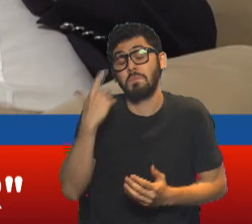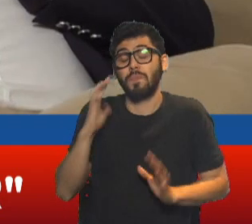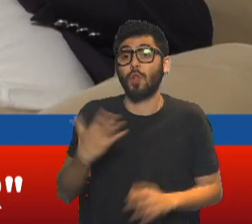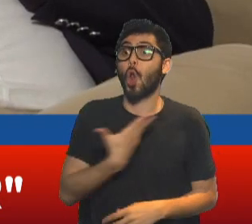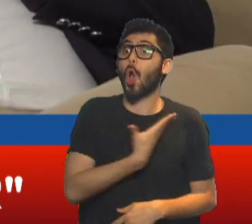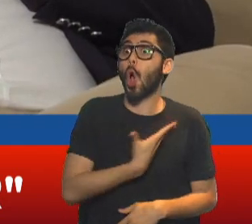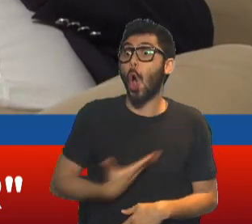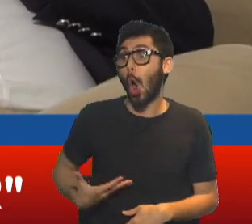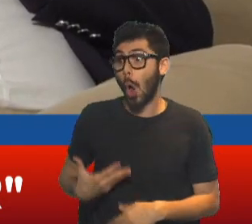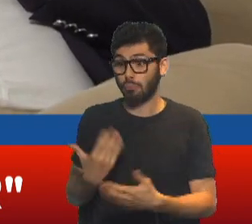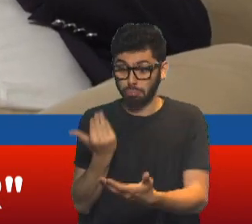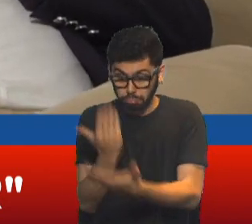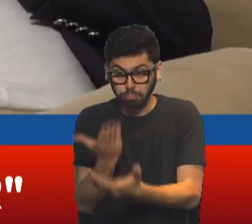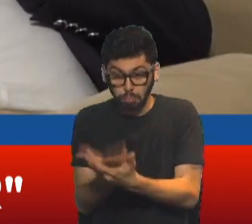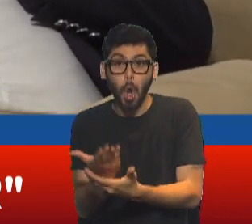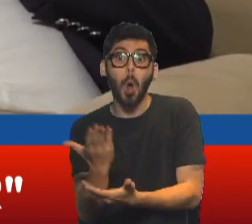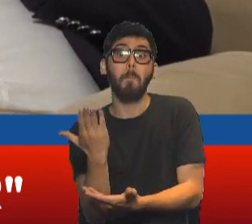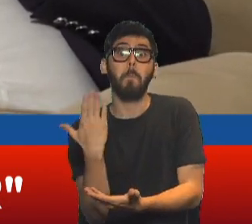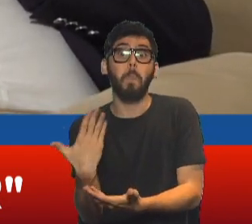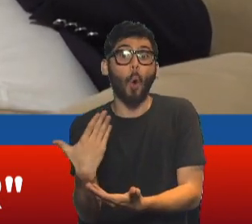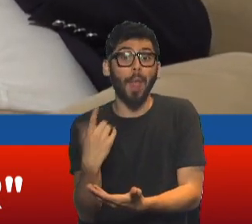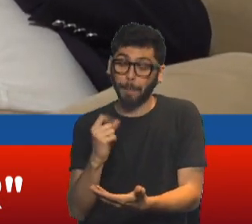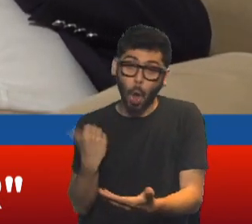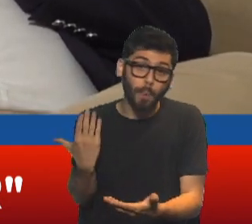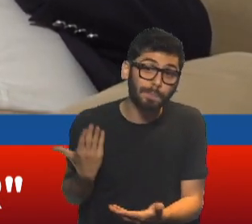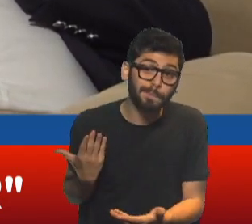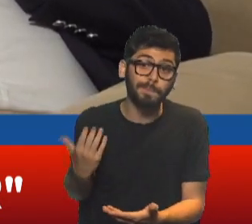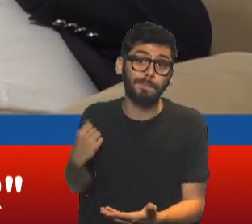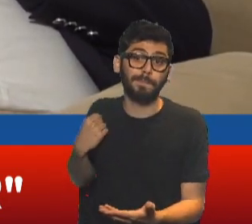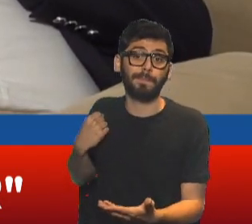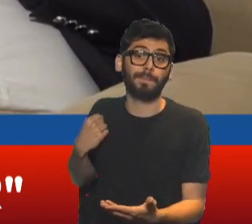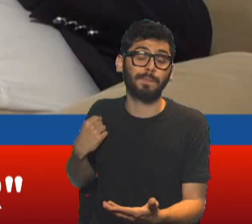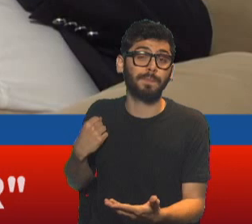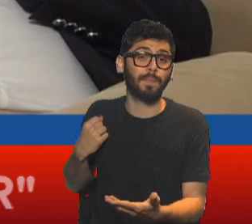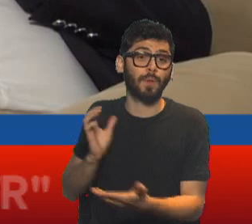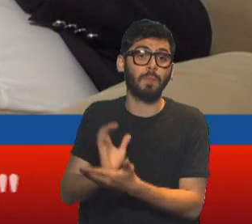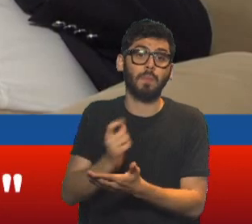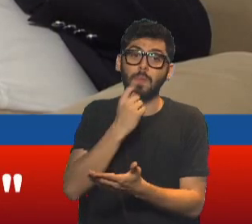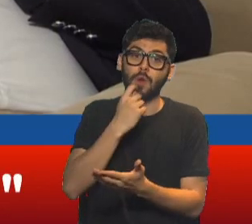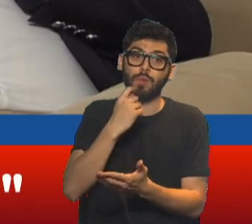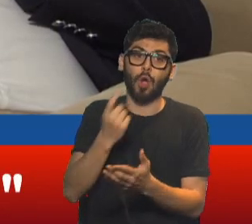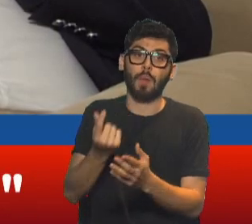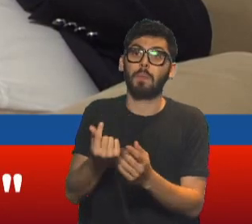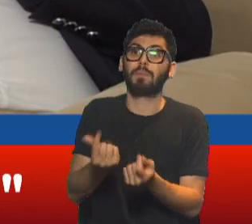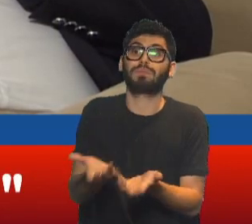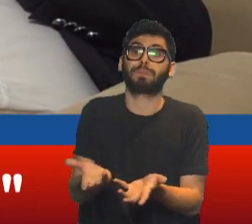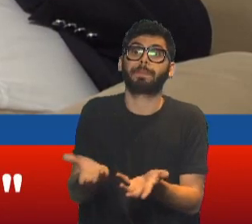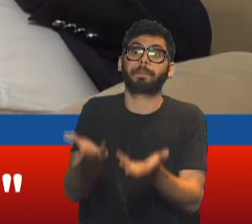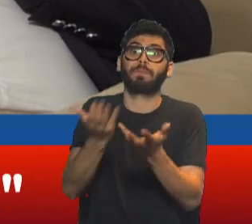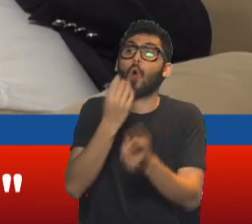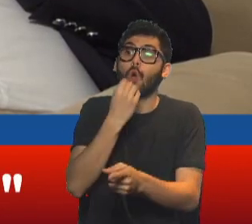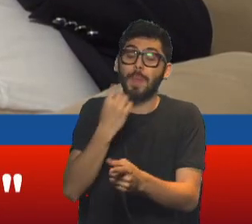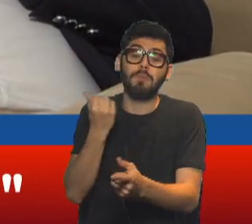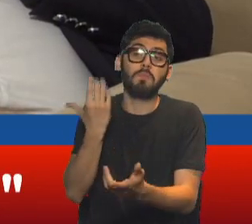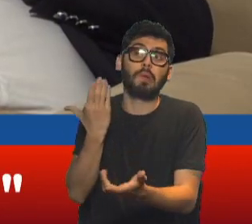armas para aplicar y me parece que esas armas no se están aplicando para, por ejemplo, detener la suba de los precios en los alimentos.